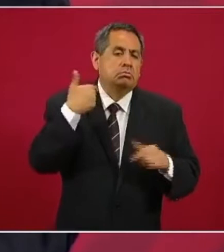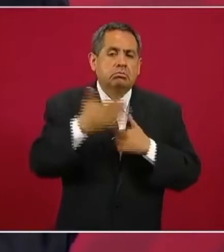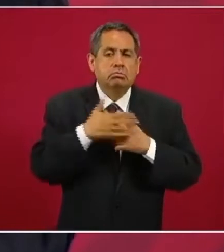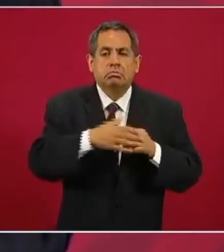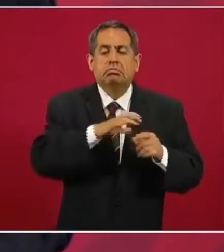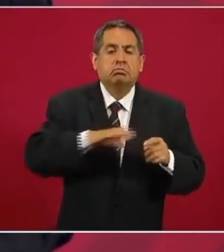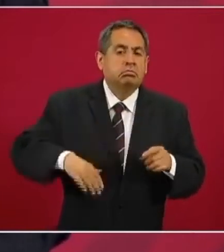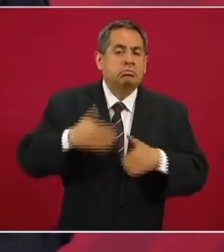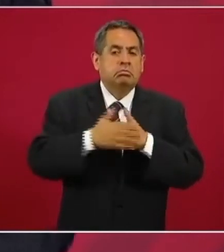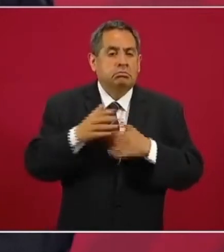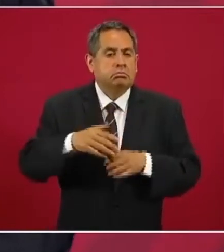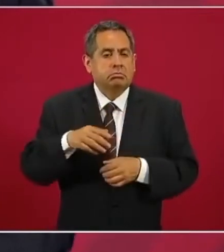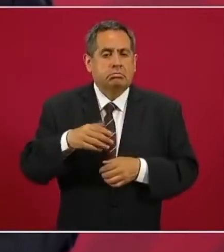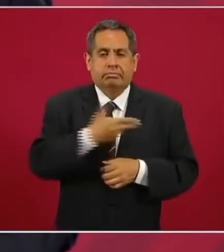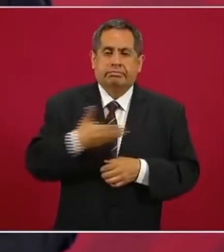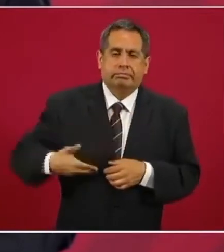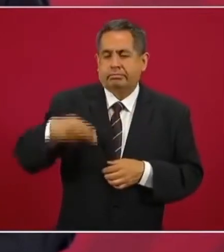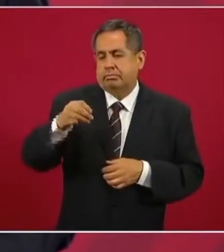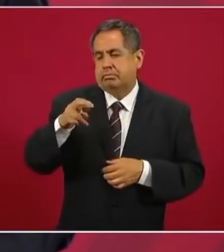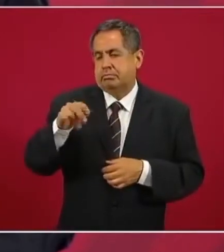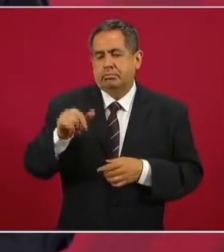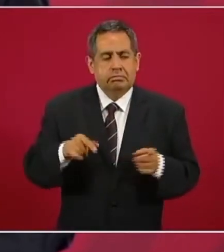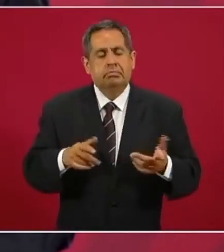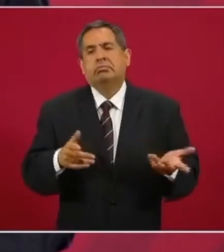a la presidencia de Morena.